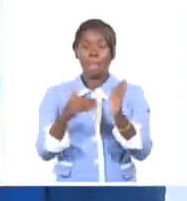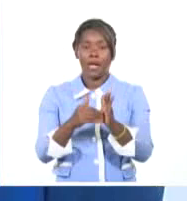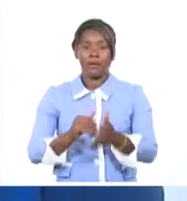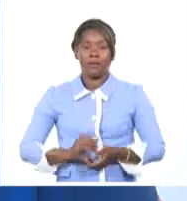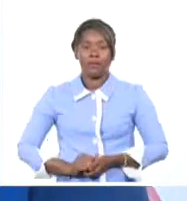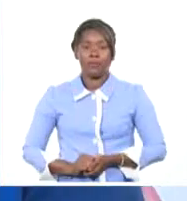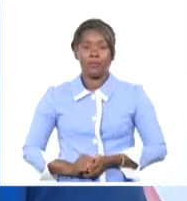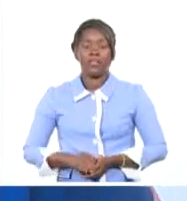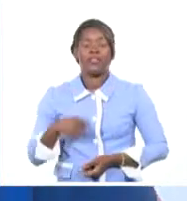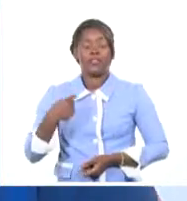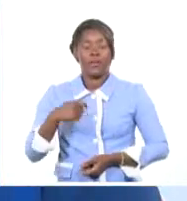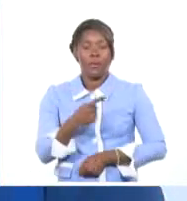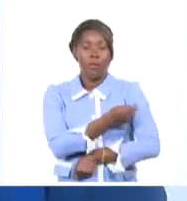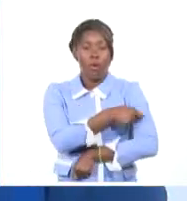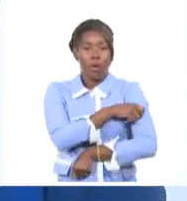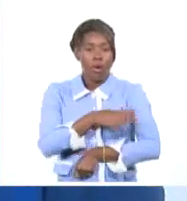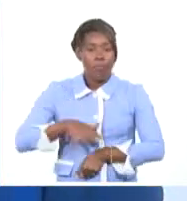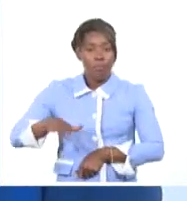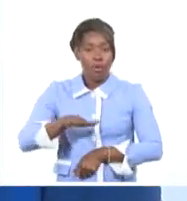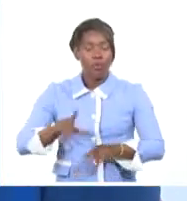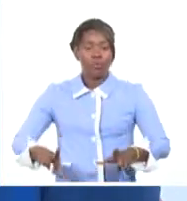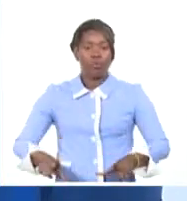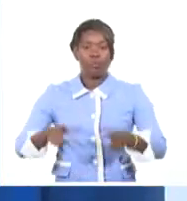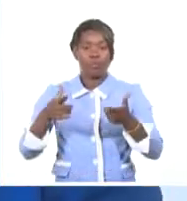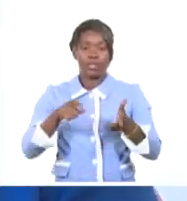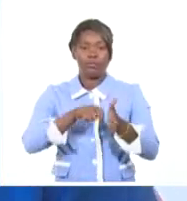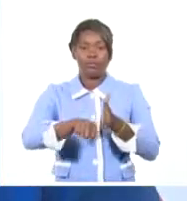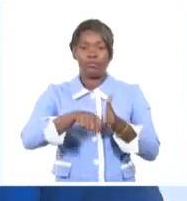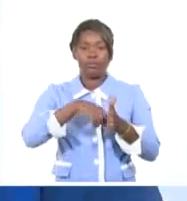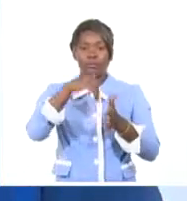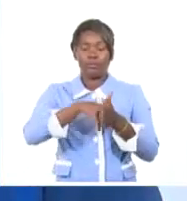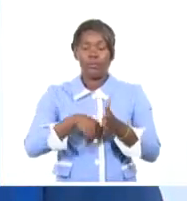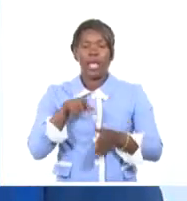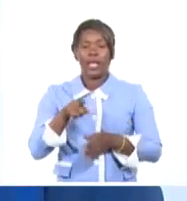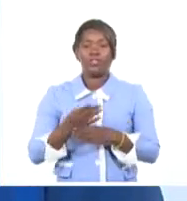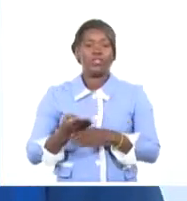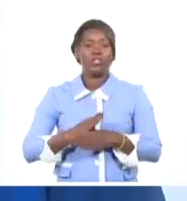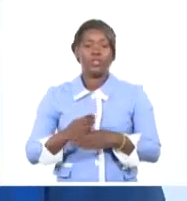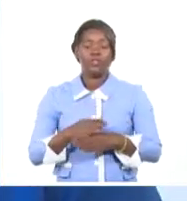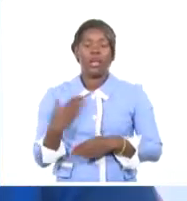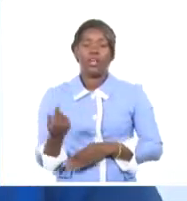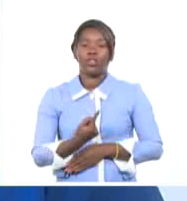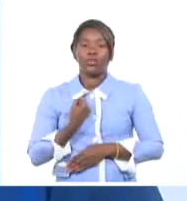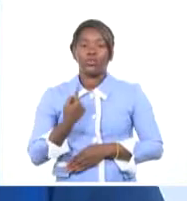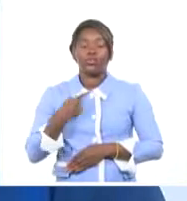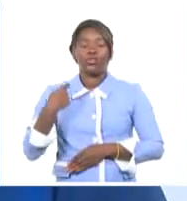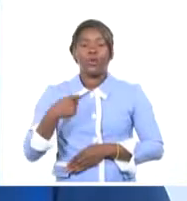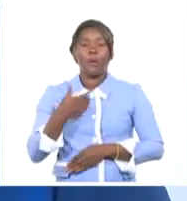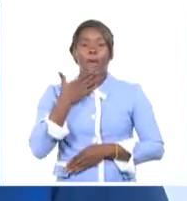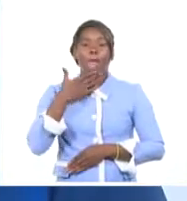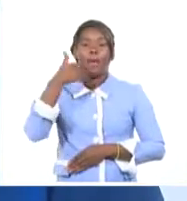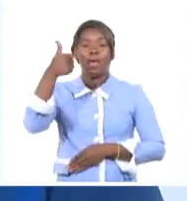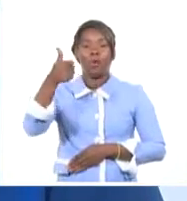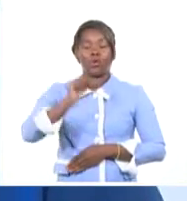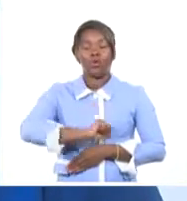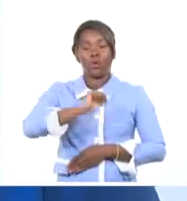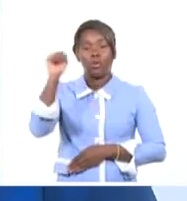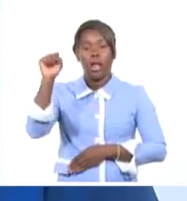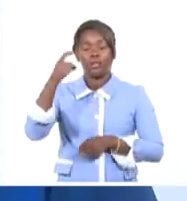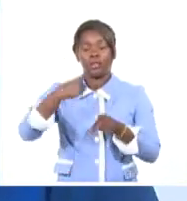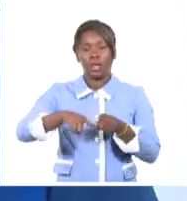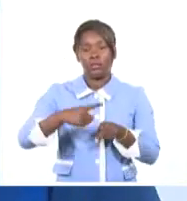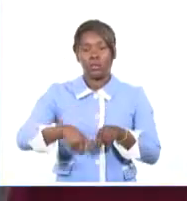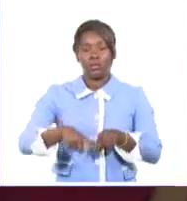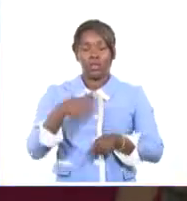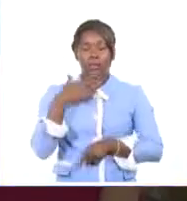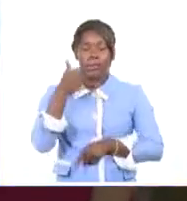derecho al voto, porque con eso también estamos contribuyendo a mejorar nuestros barrios, nuestras comunidades y cada uno de